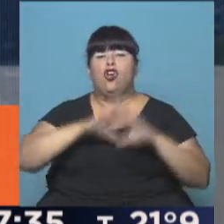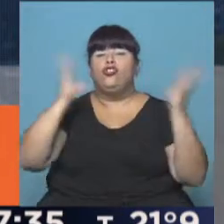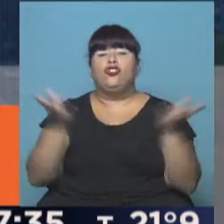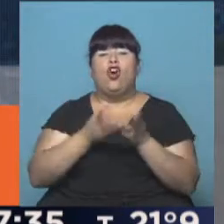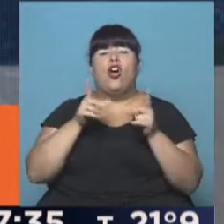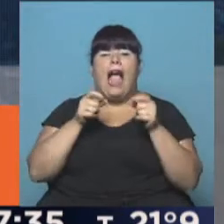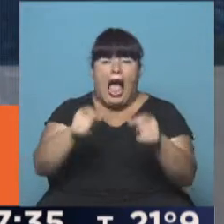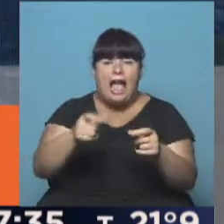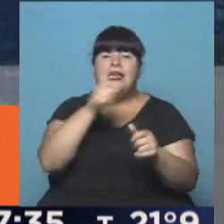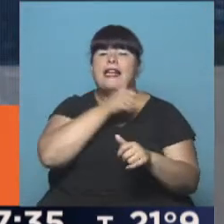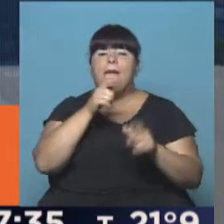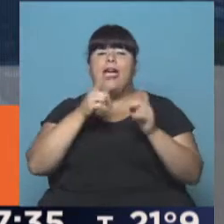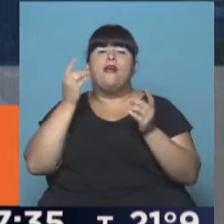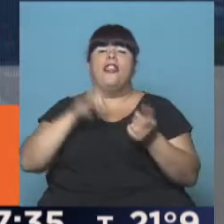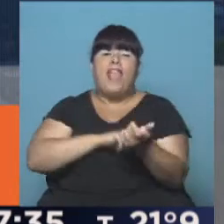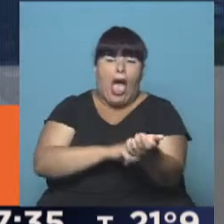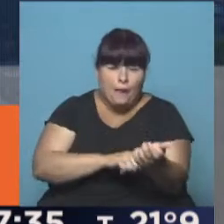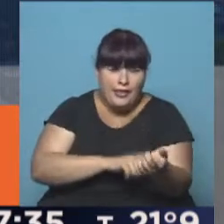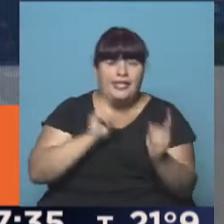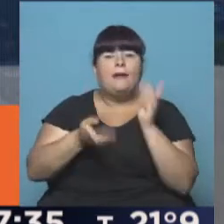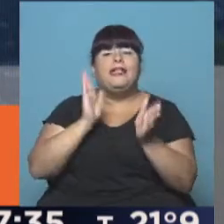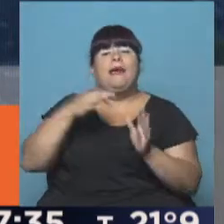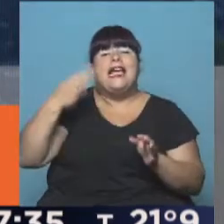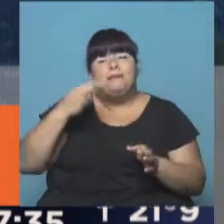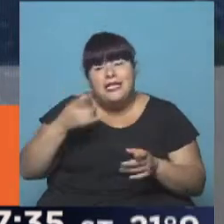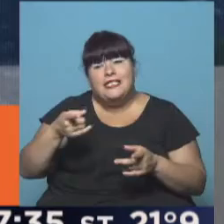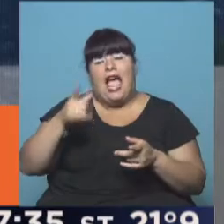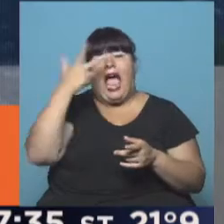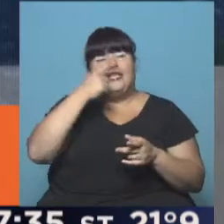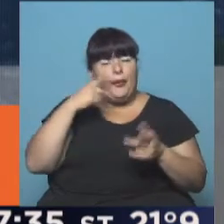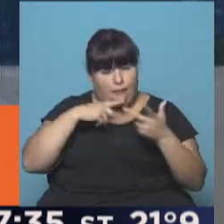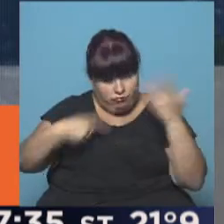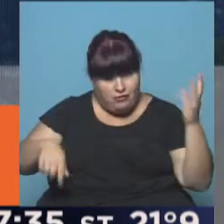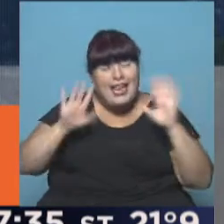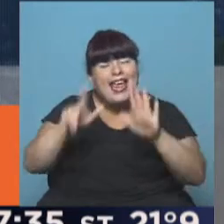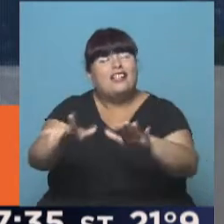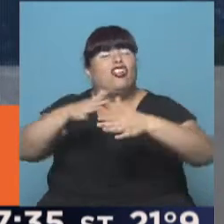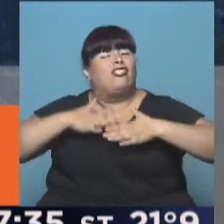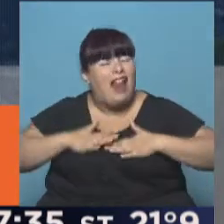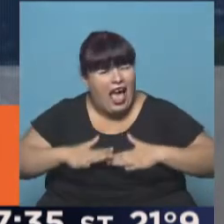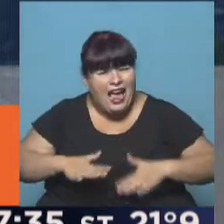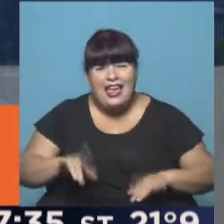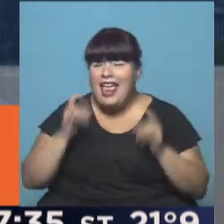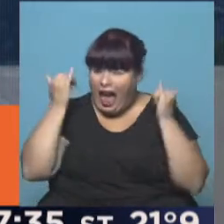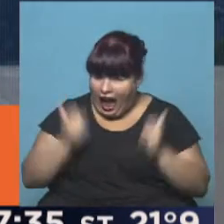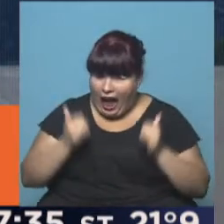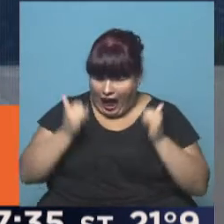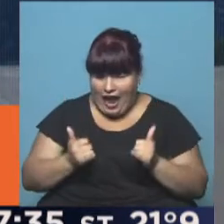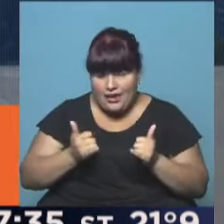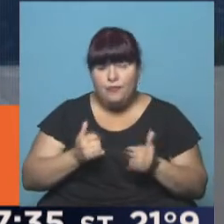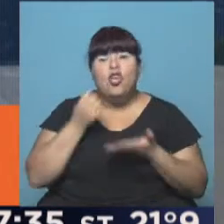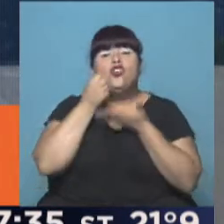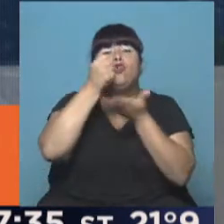tratamiento oncológico y los medicamentos para la diabetes y tratamientos especiales para el HIV. Eso que se queden tranquilos porque no va a faltar. Y el